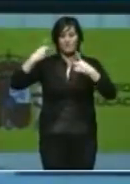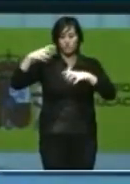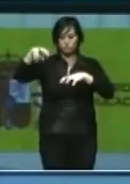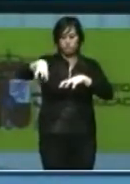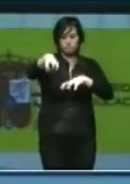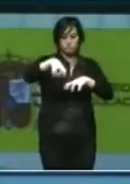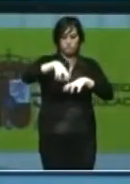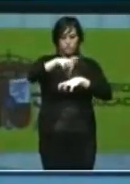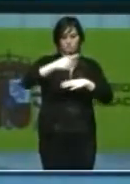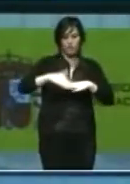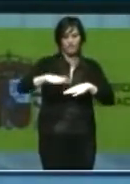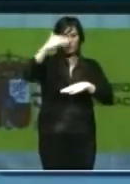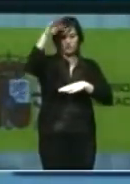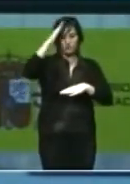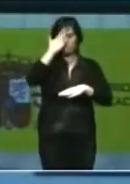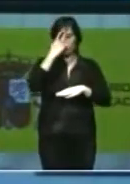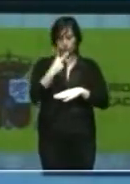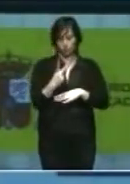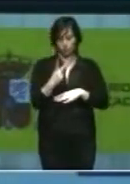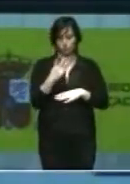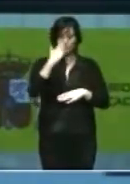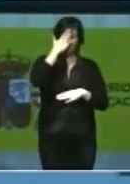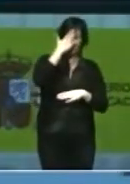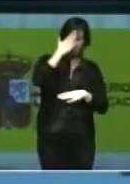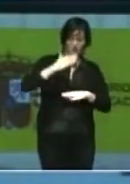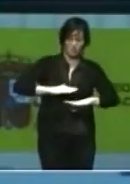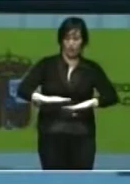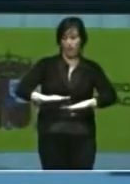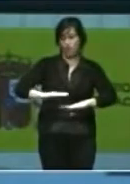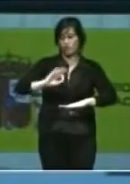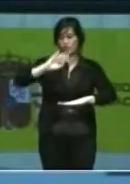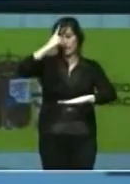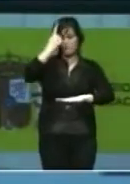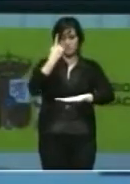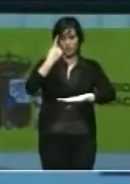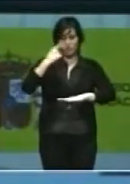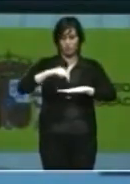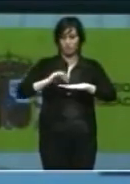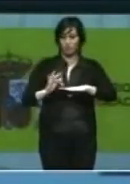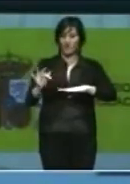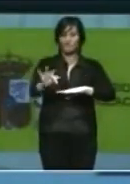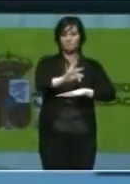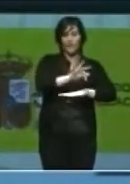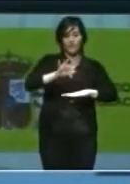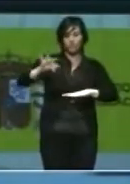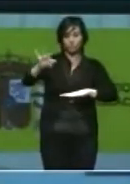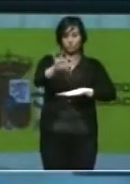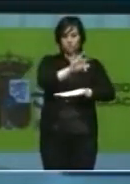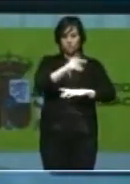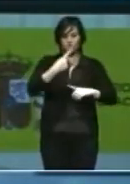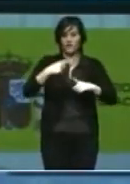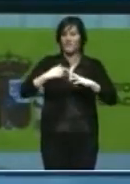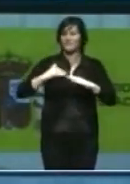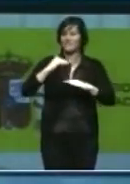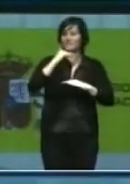dos plantas principales, la planta baja y la planta primera. Ya veis, bueno, con esta sucesión de espacios que van dando origen a una cierta